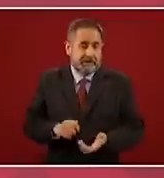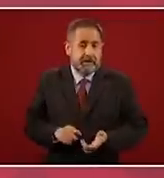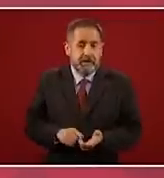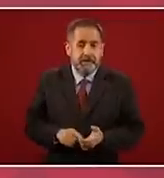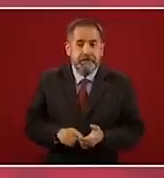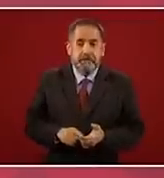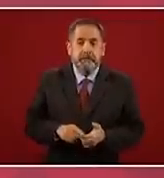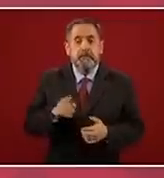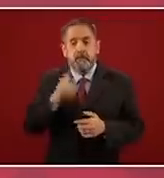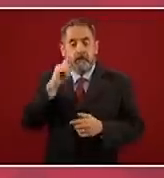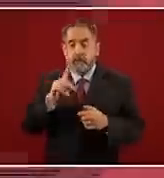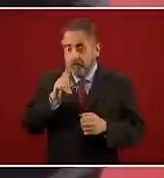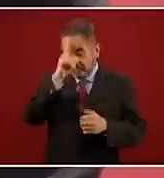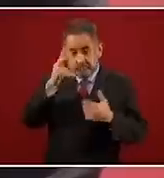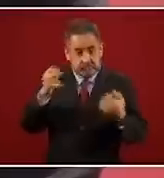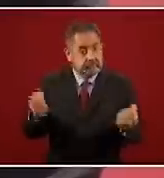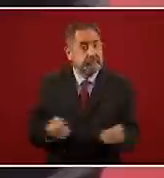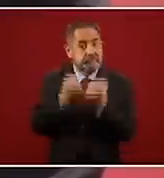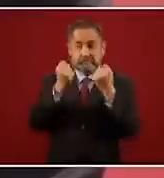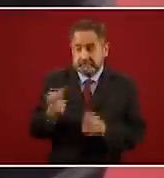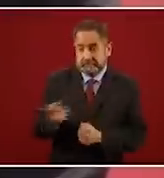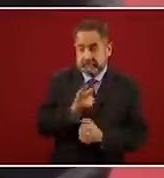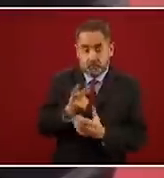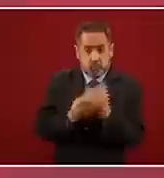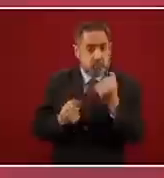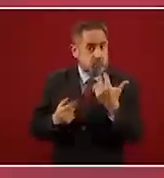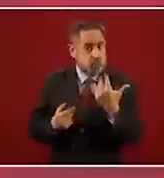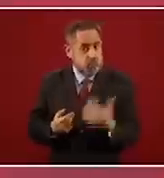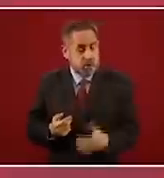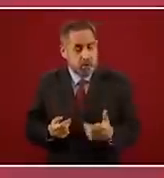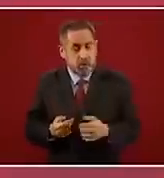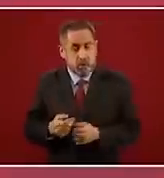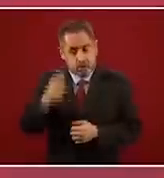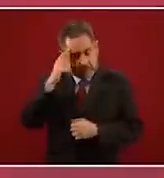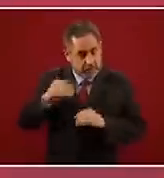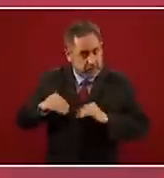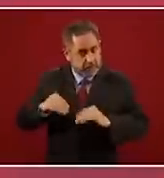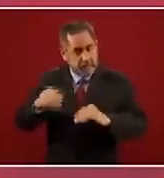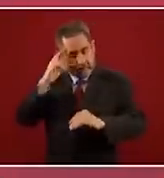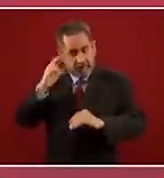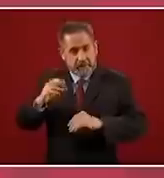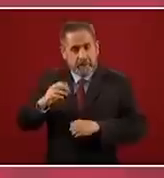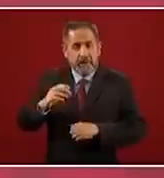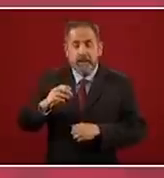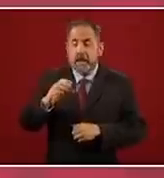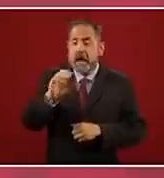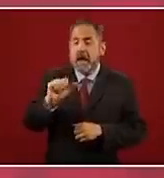al extremo de la violencia, o sea, el movimiento